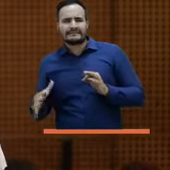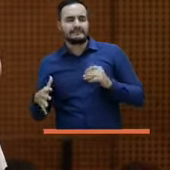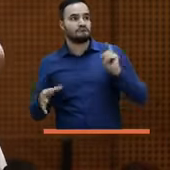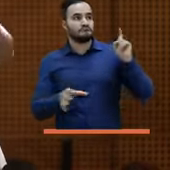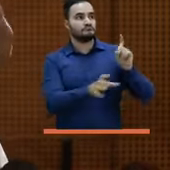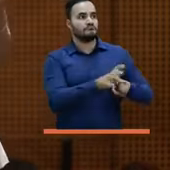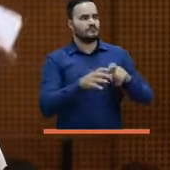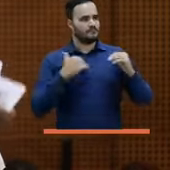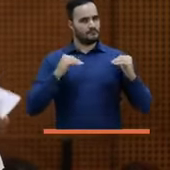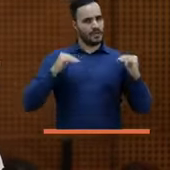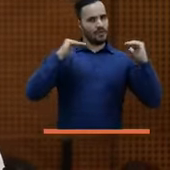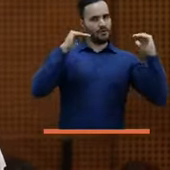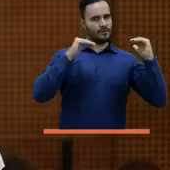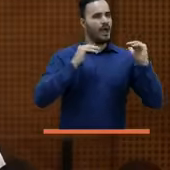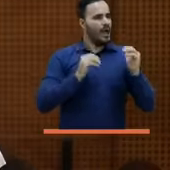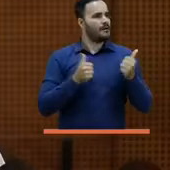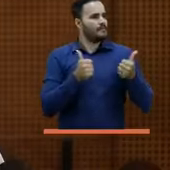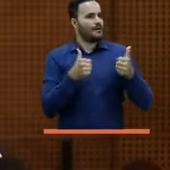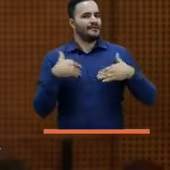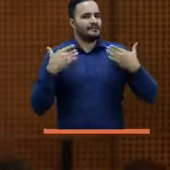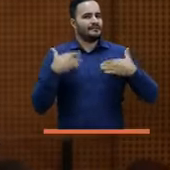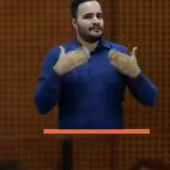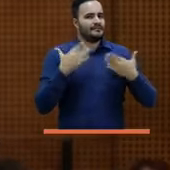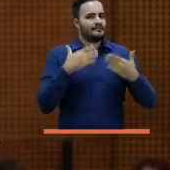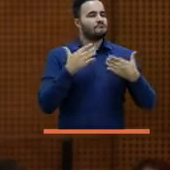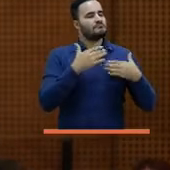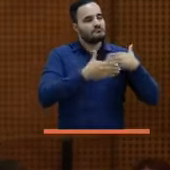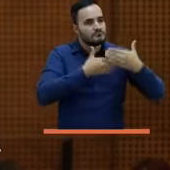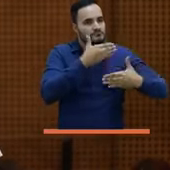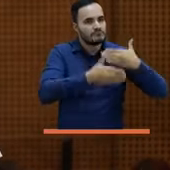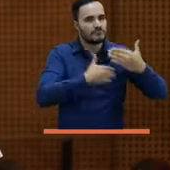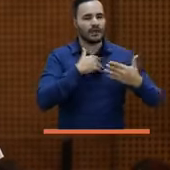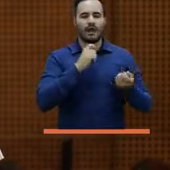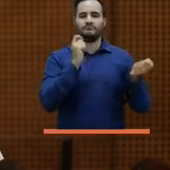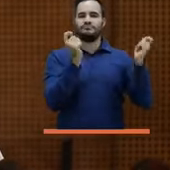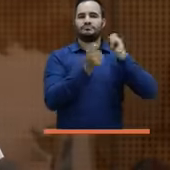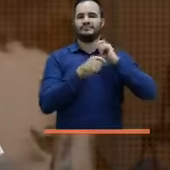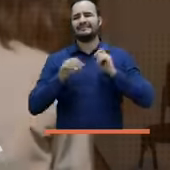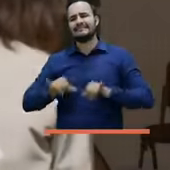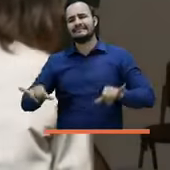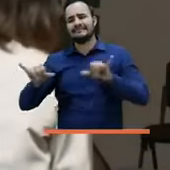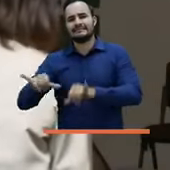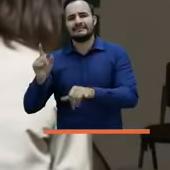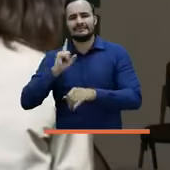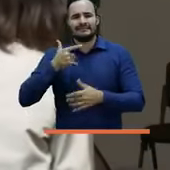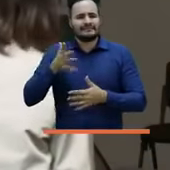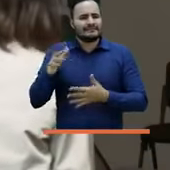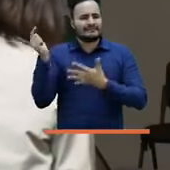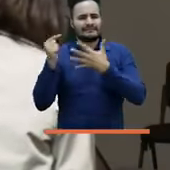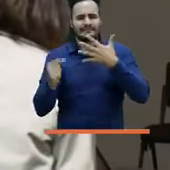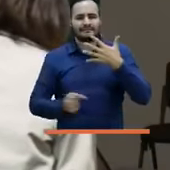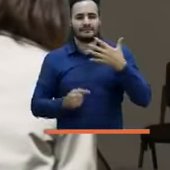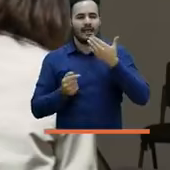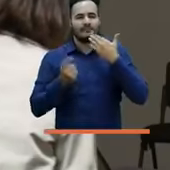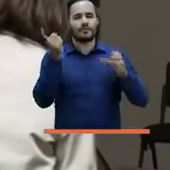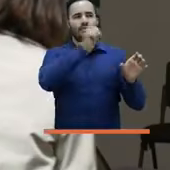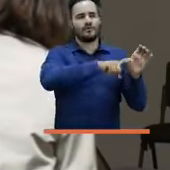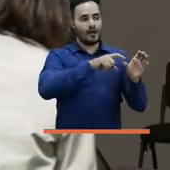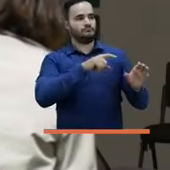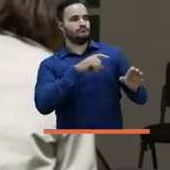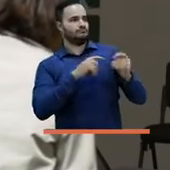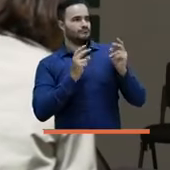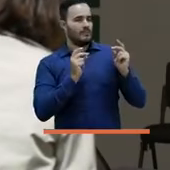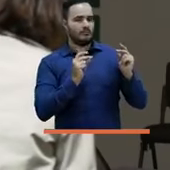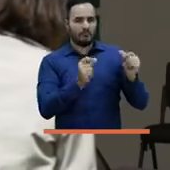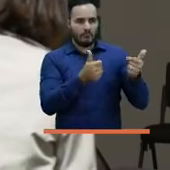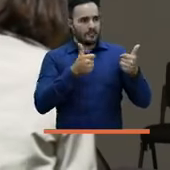para que justamente pueda tener condiciones que cambien la realidad que ahorita decía el compañero y no tenga que esperar para